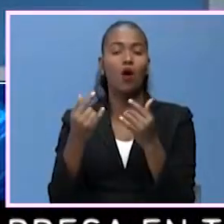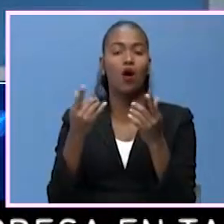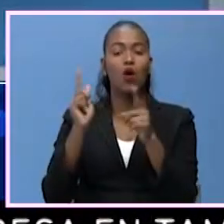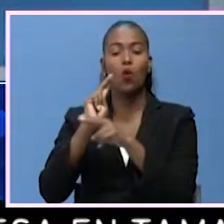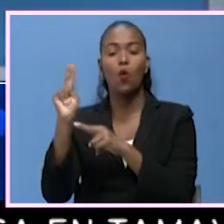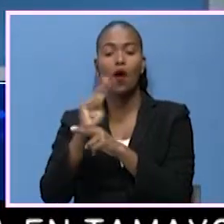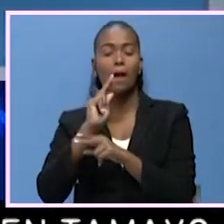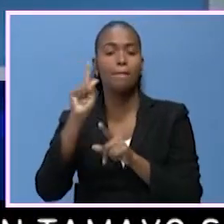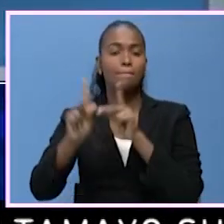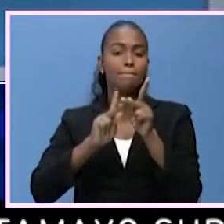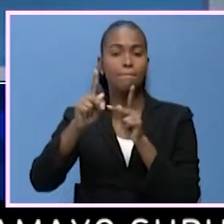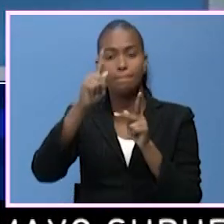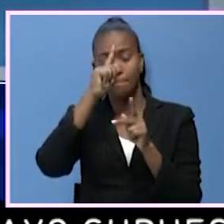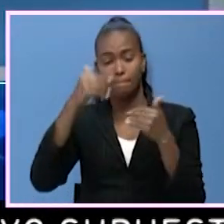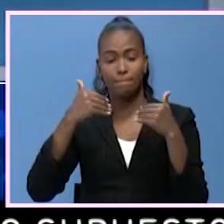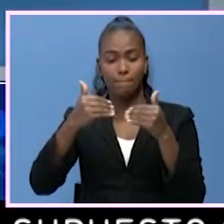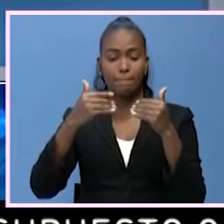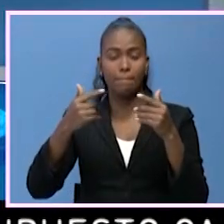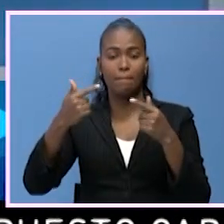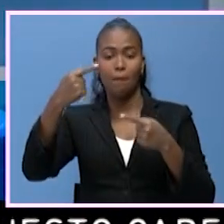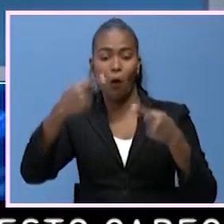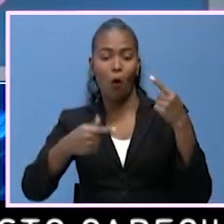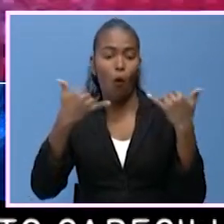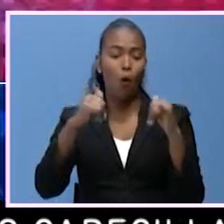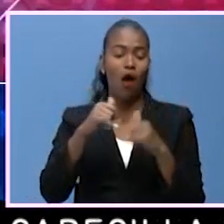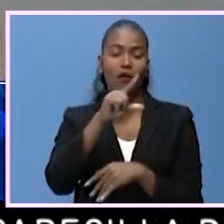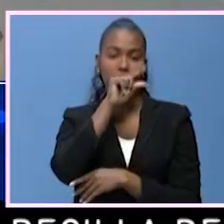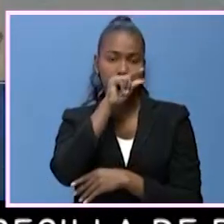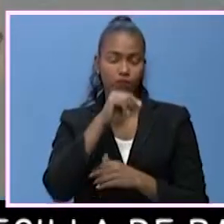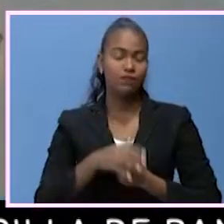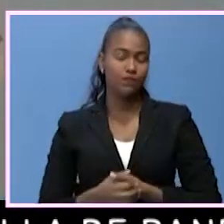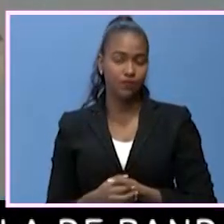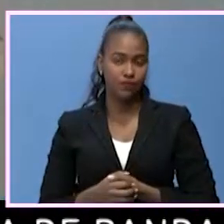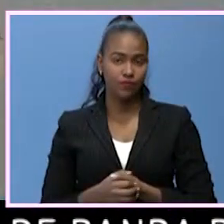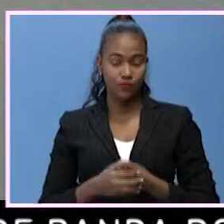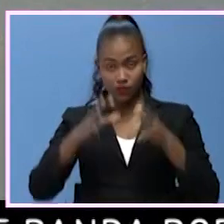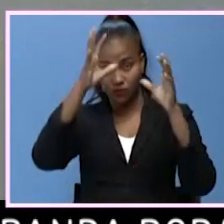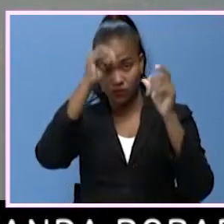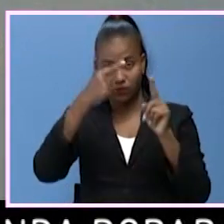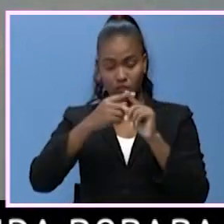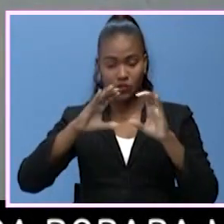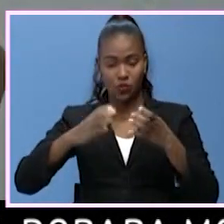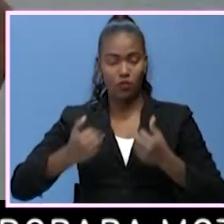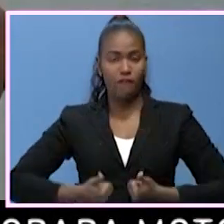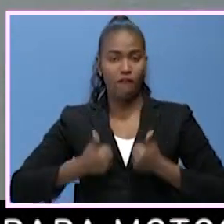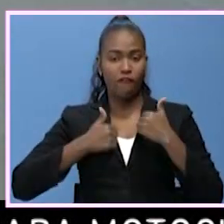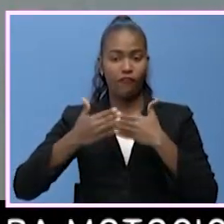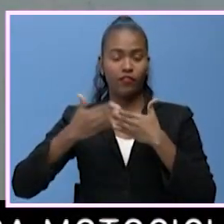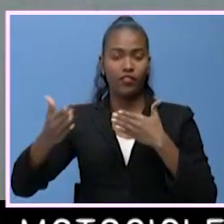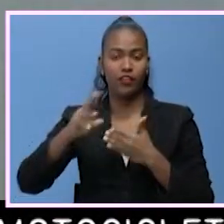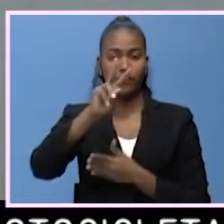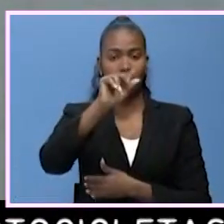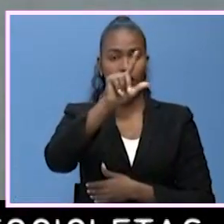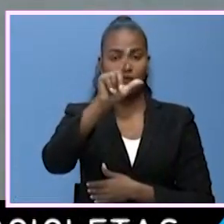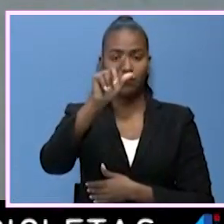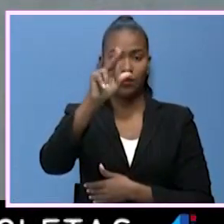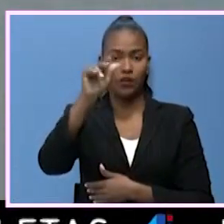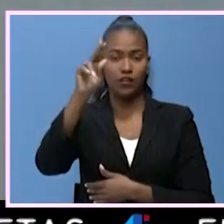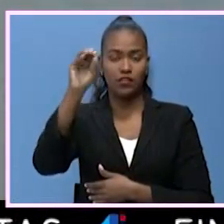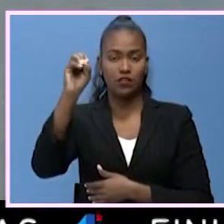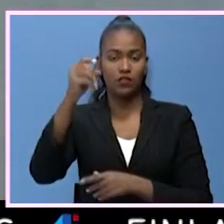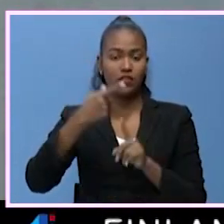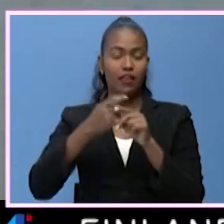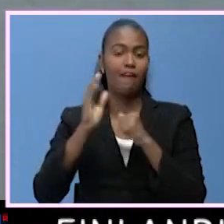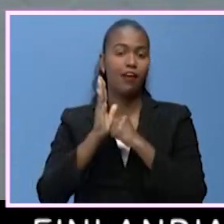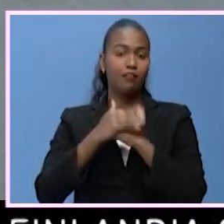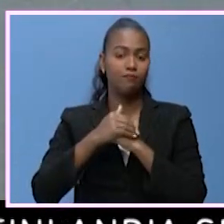algunas personas para realizar peleas de gallos. La presidenta de la Junta de Vecinos Villa Progreso, en Las Tablas, en